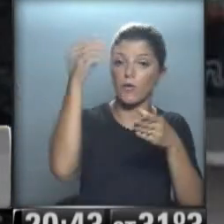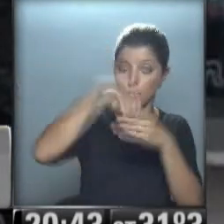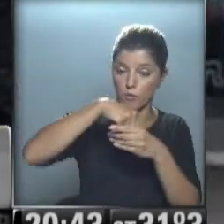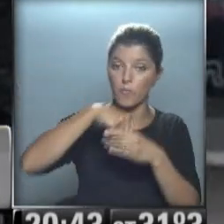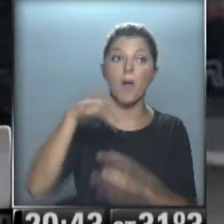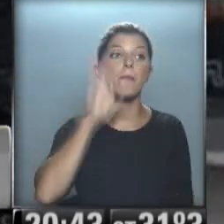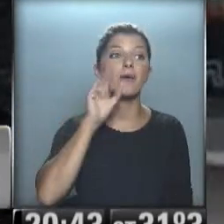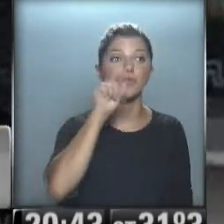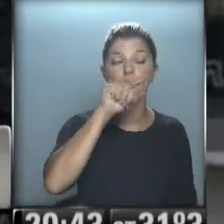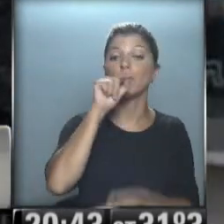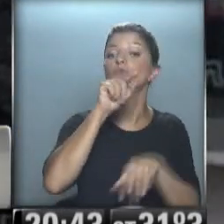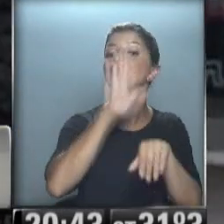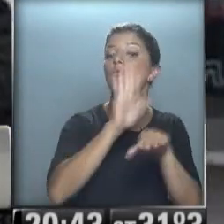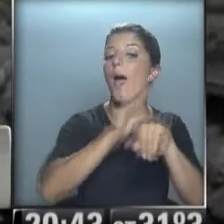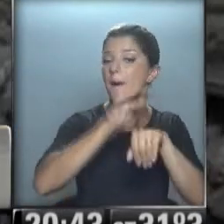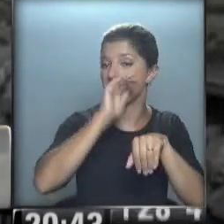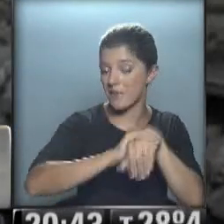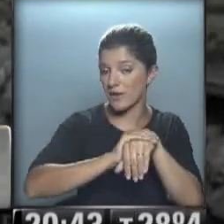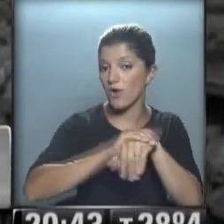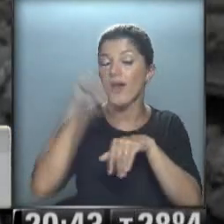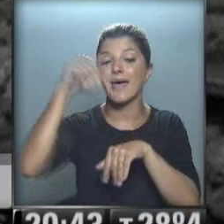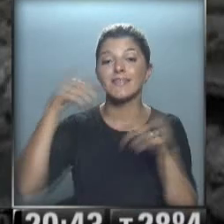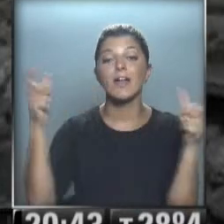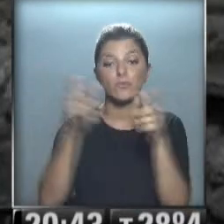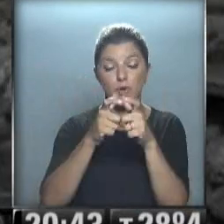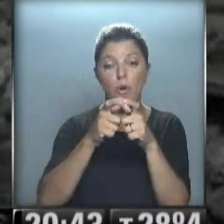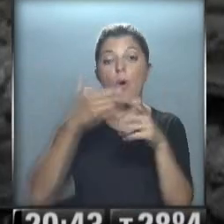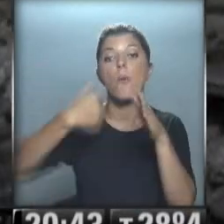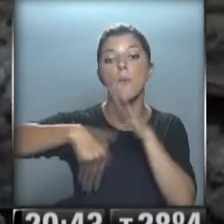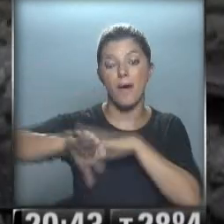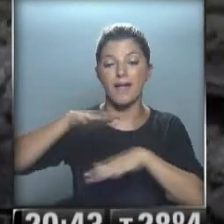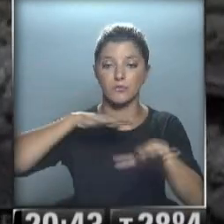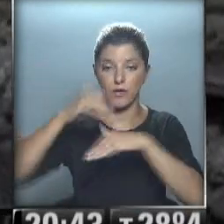y sus aliados, Ginebra II debería abrir una vía a la transición.